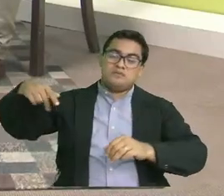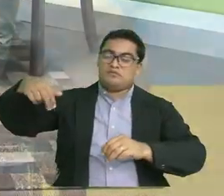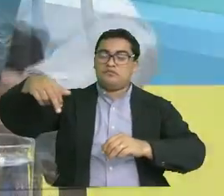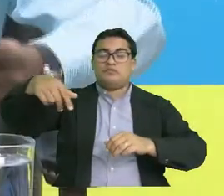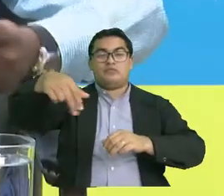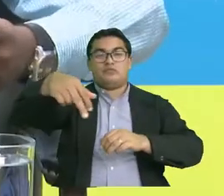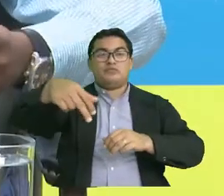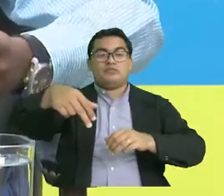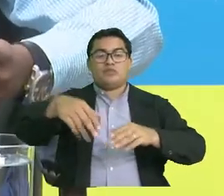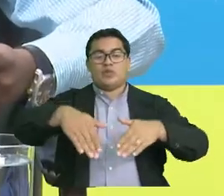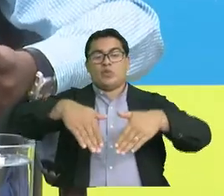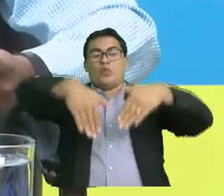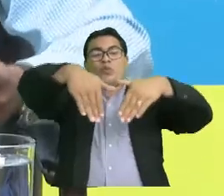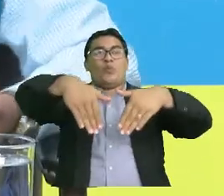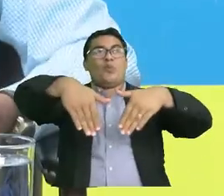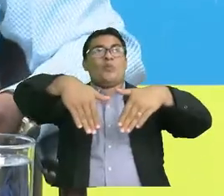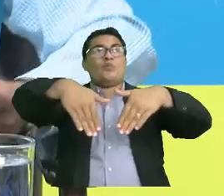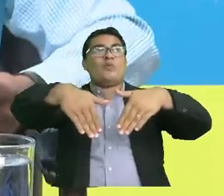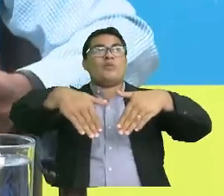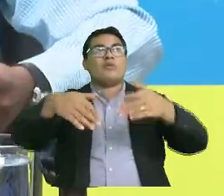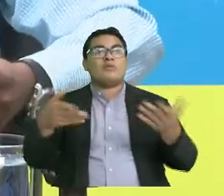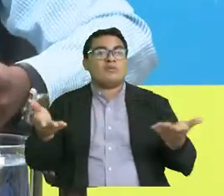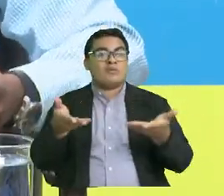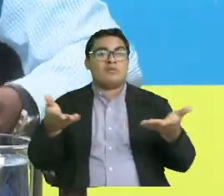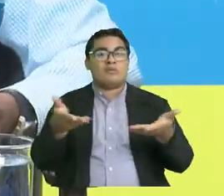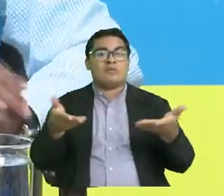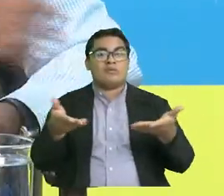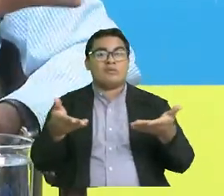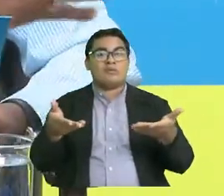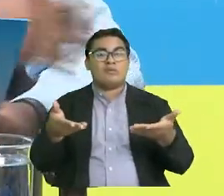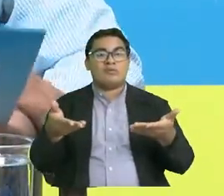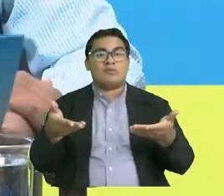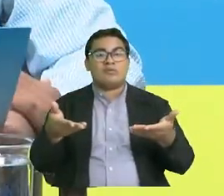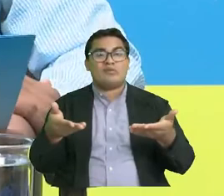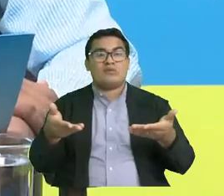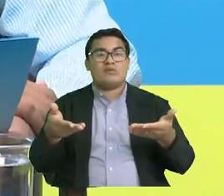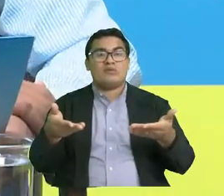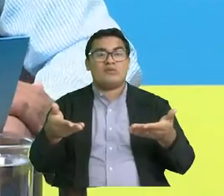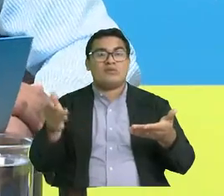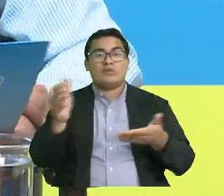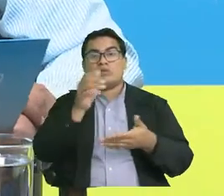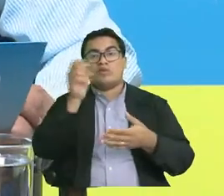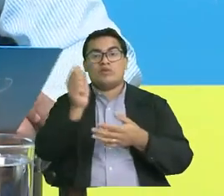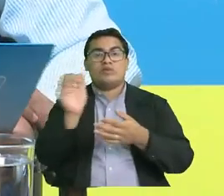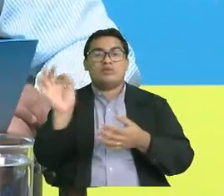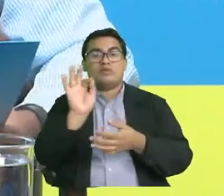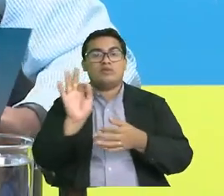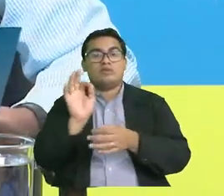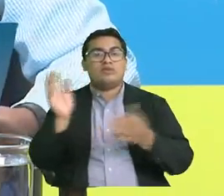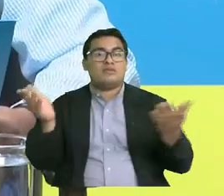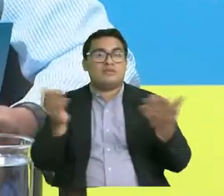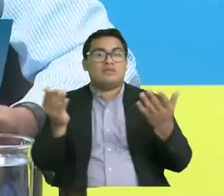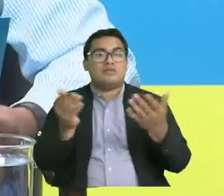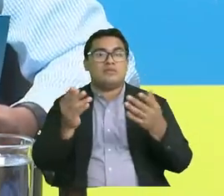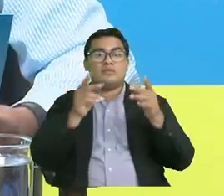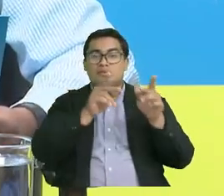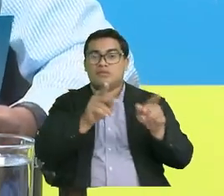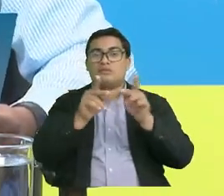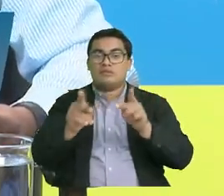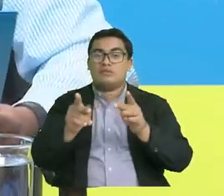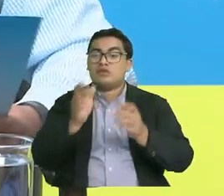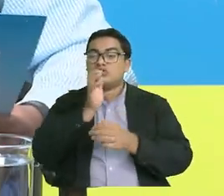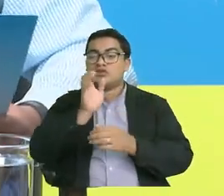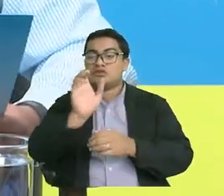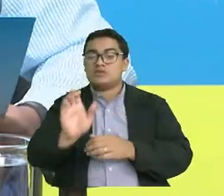ponerse de cuclilla o de pie así con los dedos. ¿Qué otro tipo de terapias son adecuadas para que el niño vaya